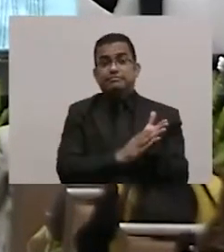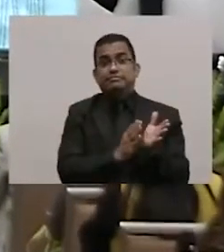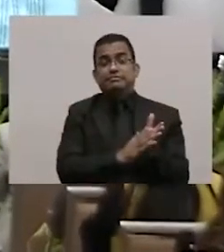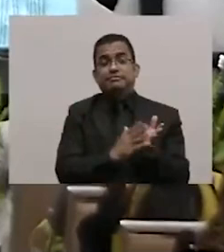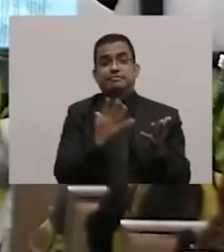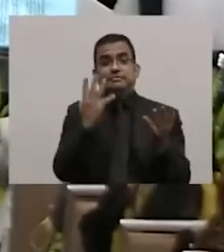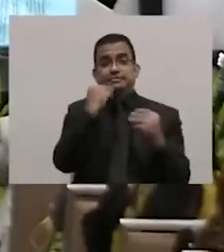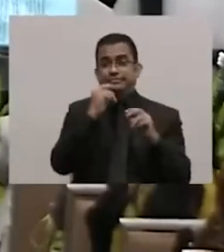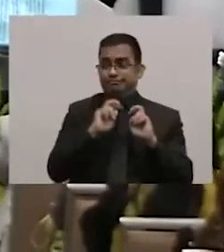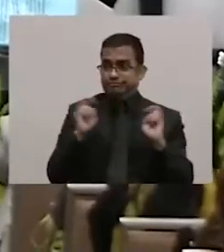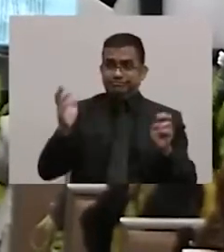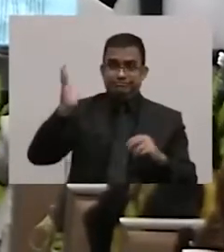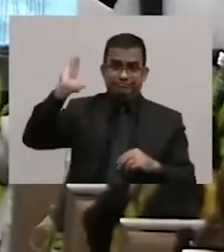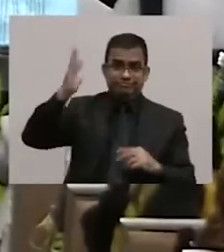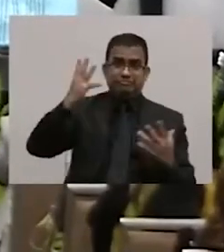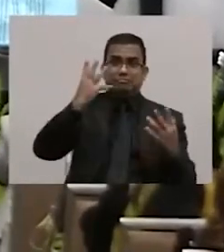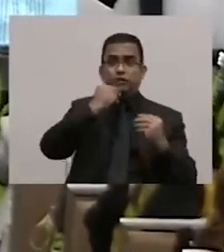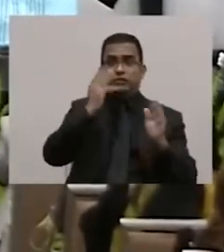este panel.